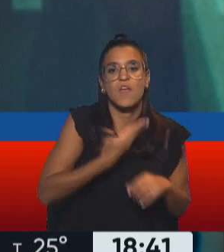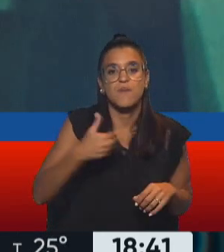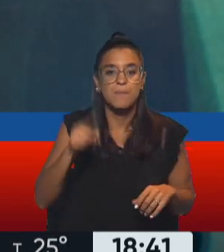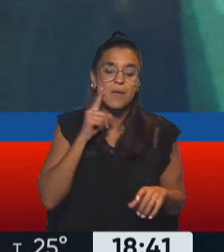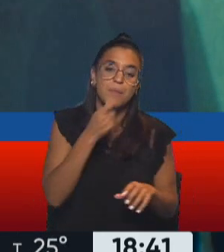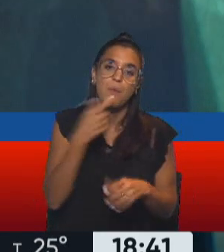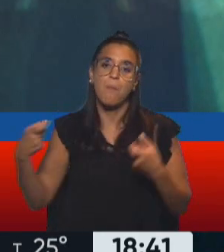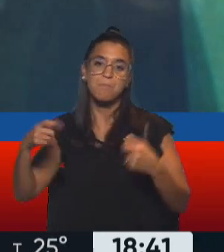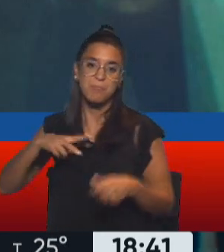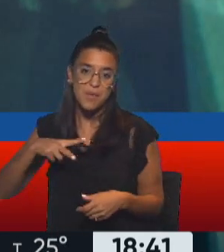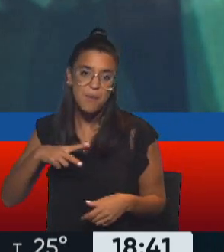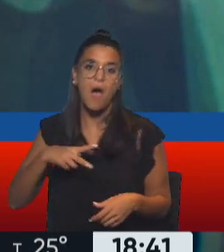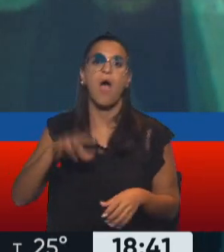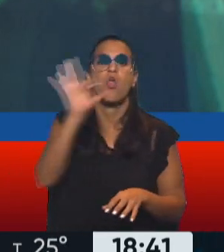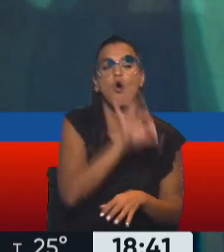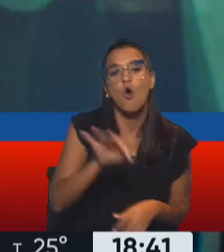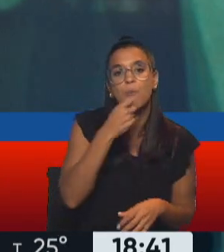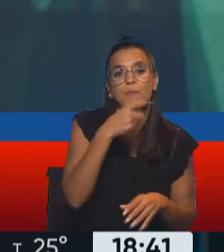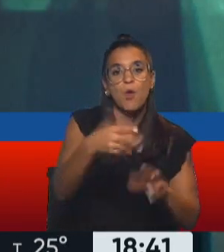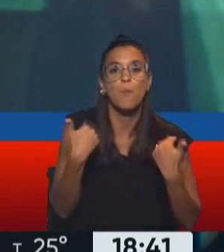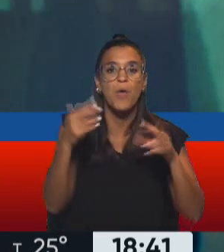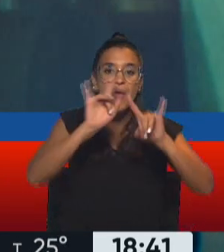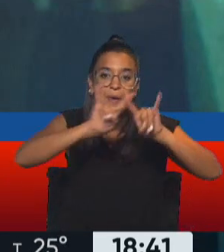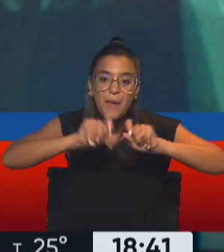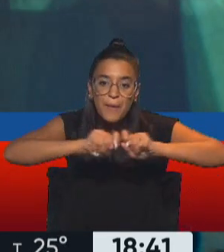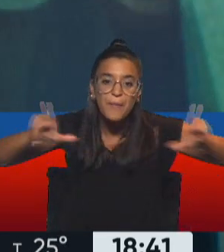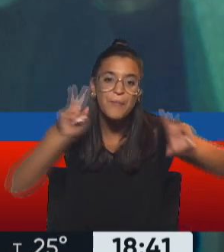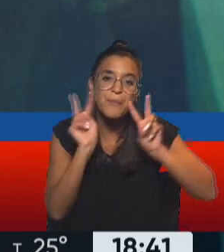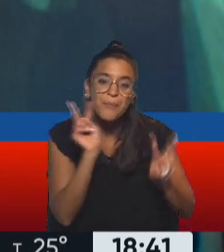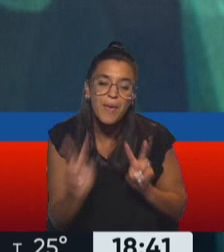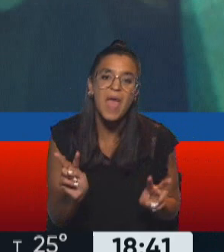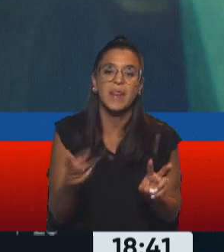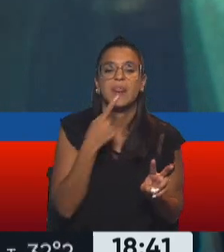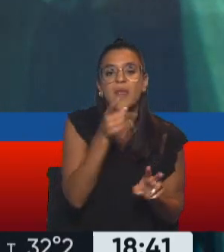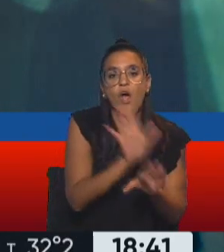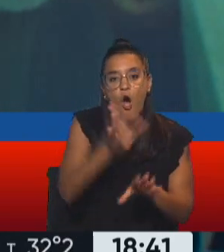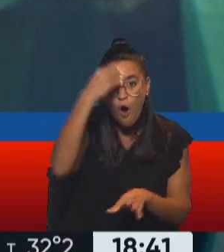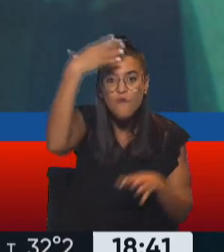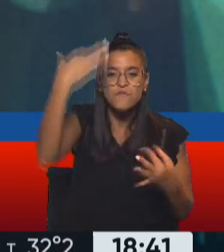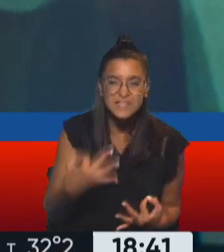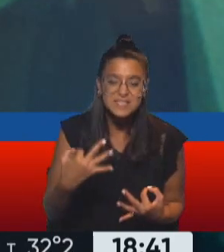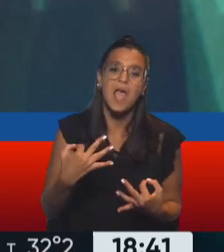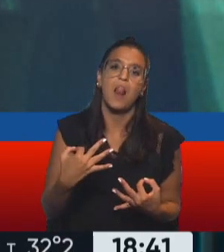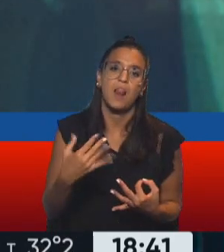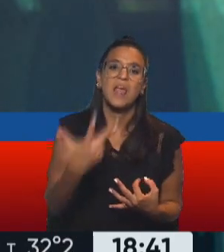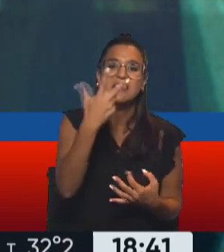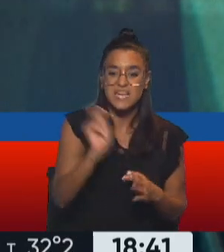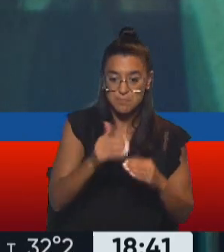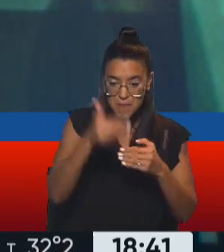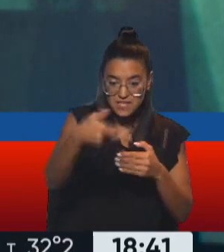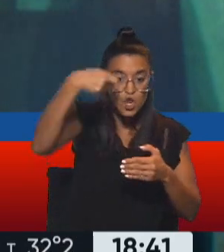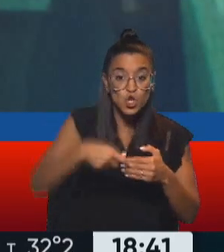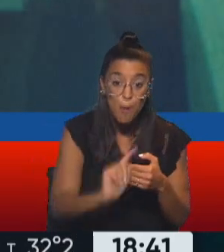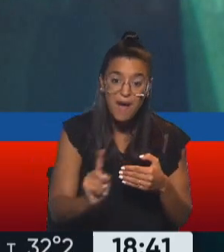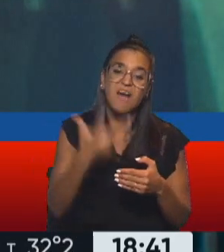tenés acreedores privados, existen waivers en el cual vos podés ver, digamos, en el marco del FMI que ha de ser un default oficial a los, creo que son 3 meses después de no